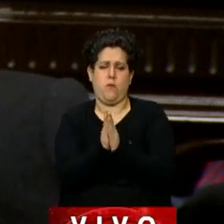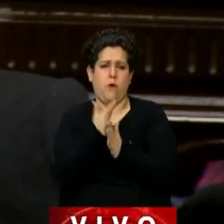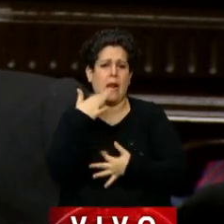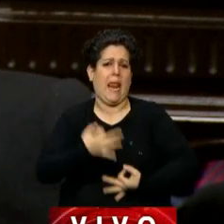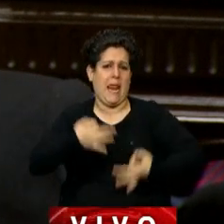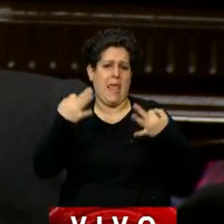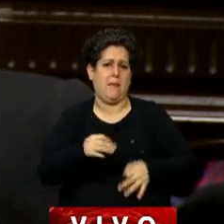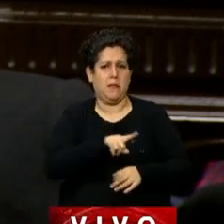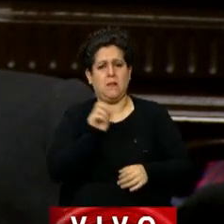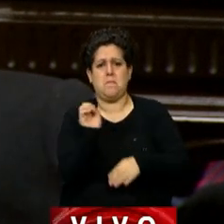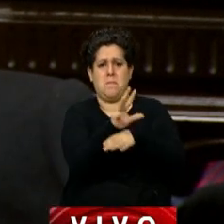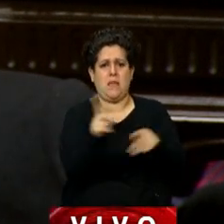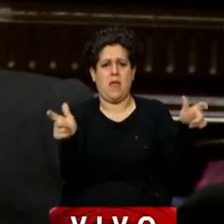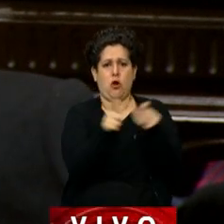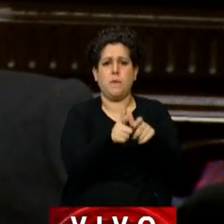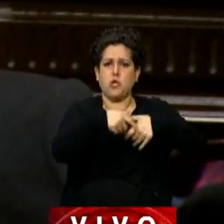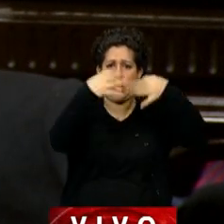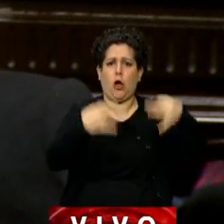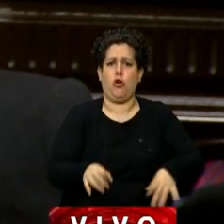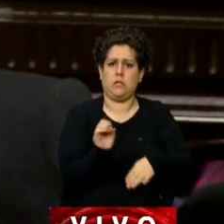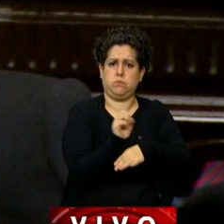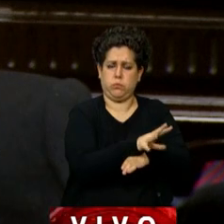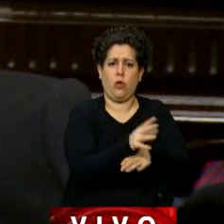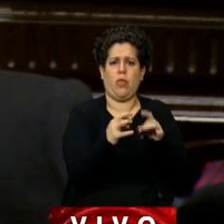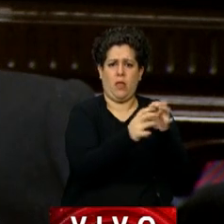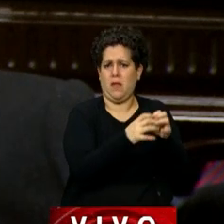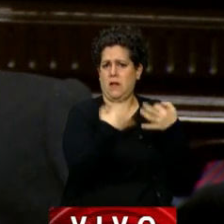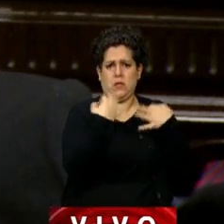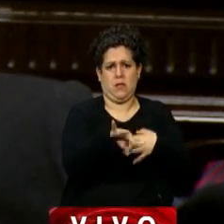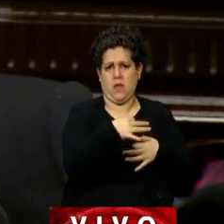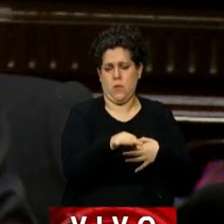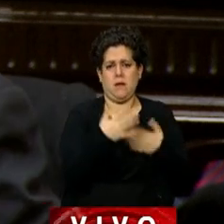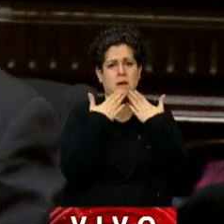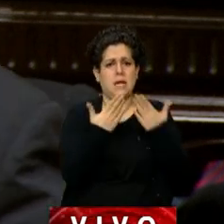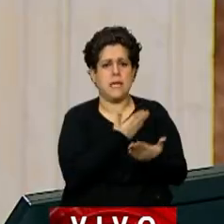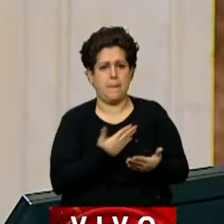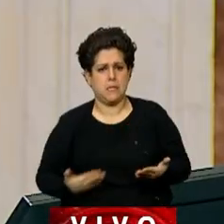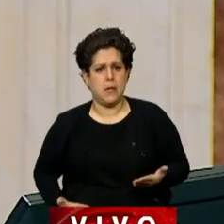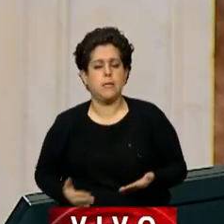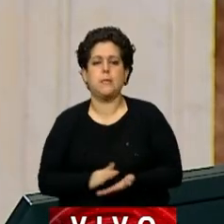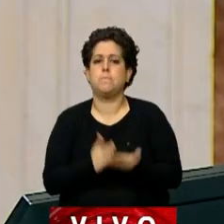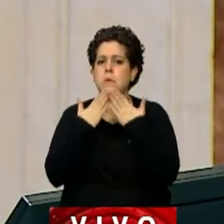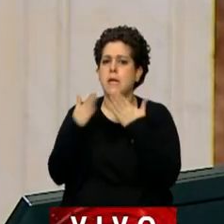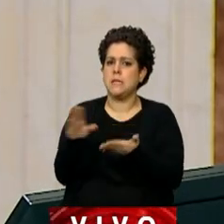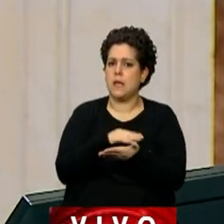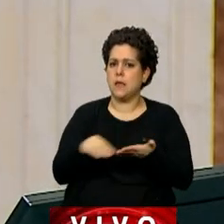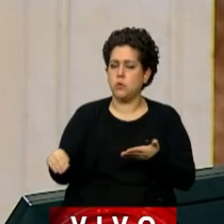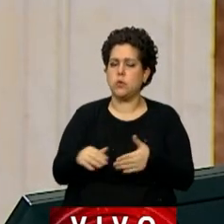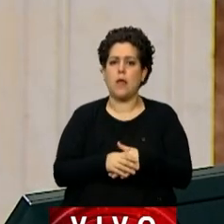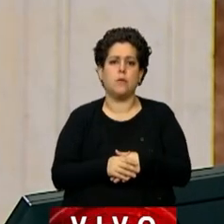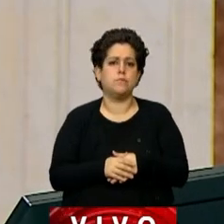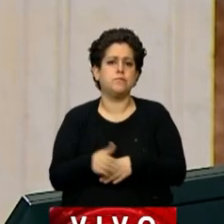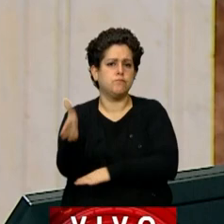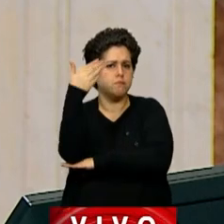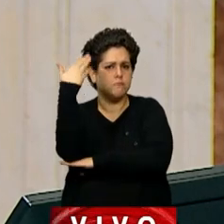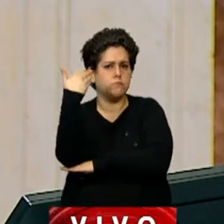realmente girado a la comisión que corresponde y sea tratado. Gracias, señor presidente. Gracias, diputado. En el uso de la palabra, para